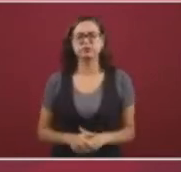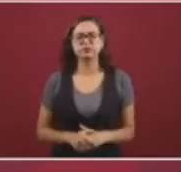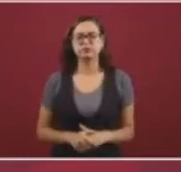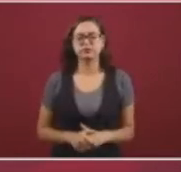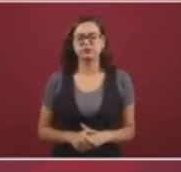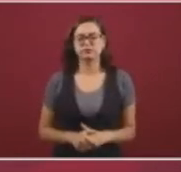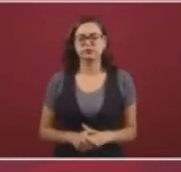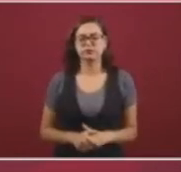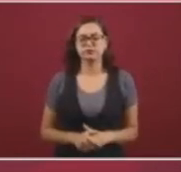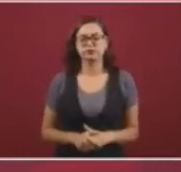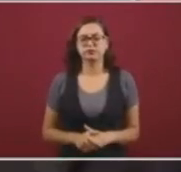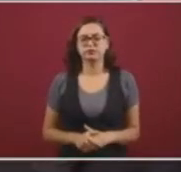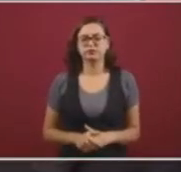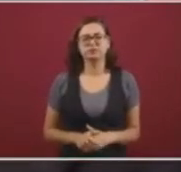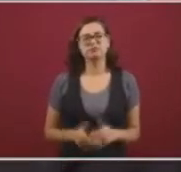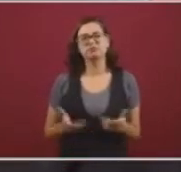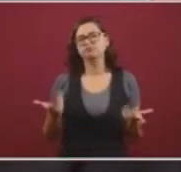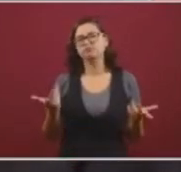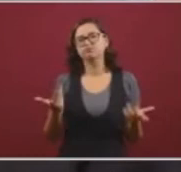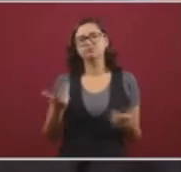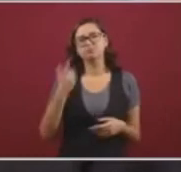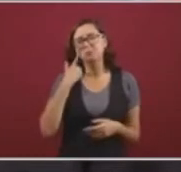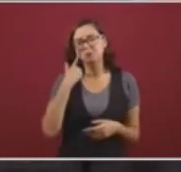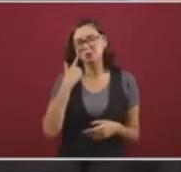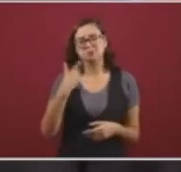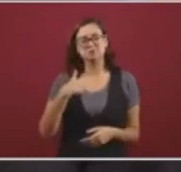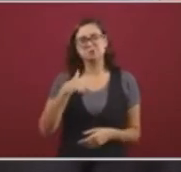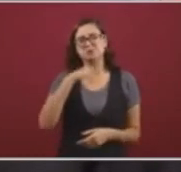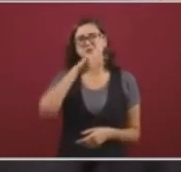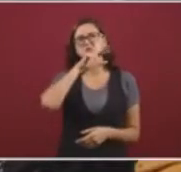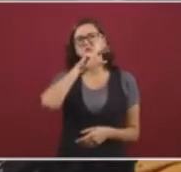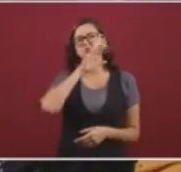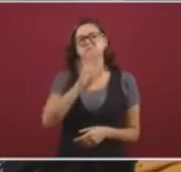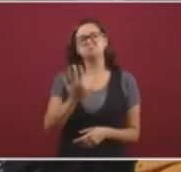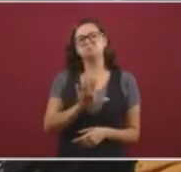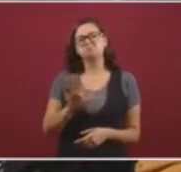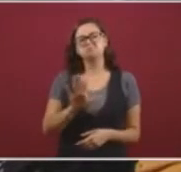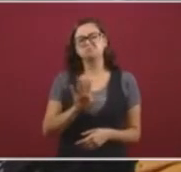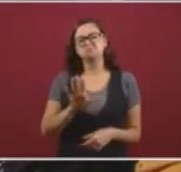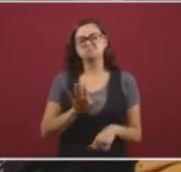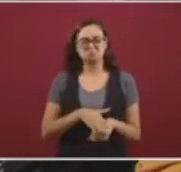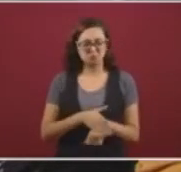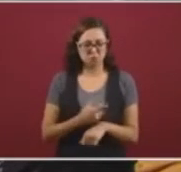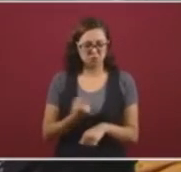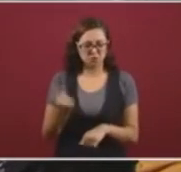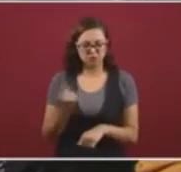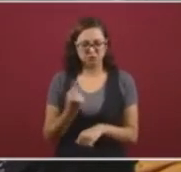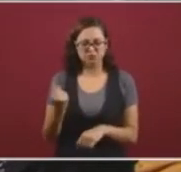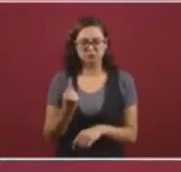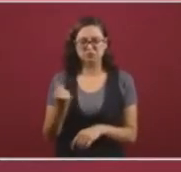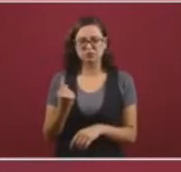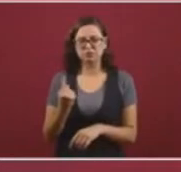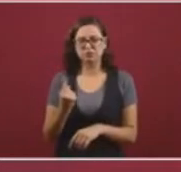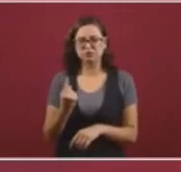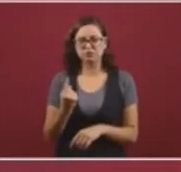Pero miren, yo no me preocupo porque va a estar